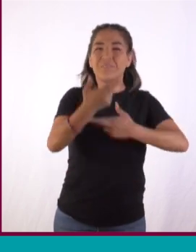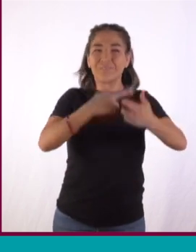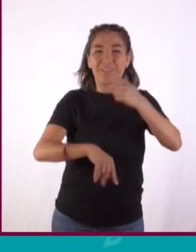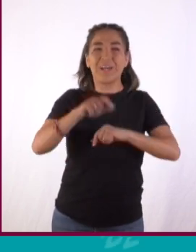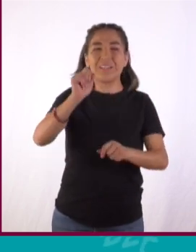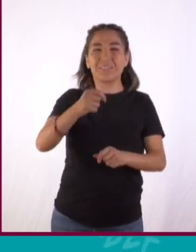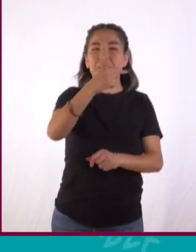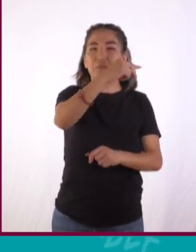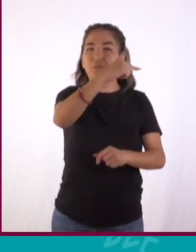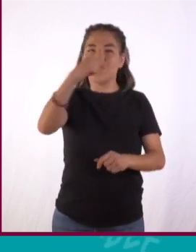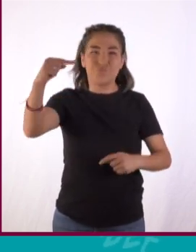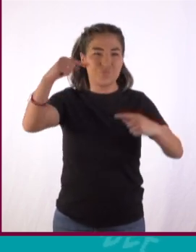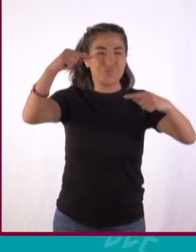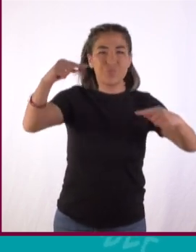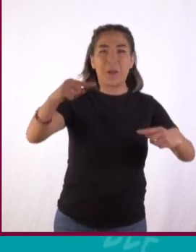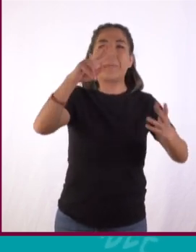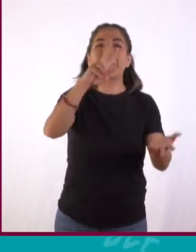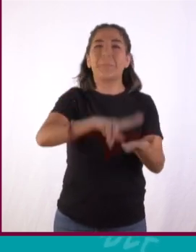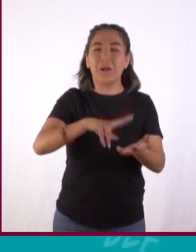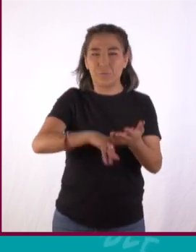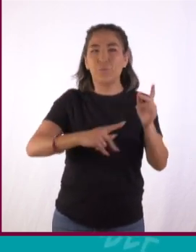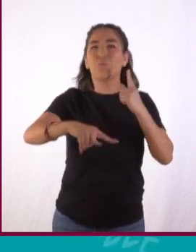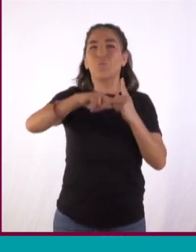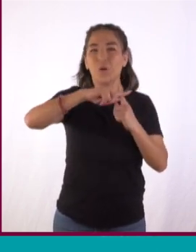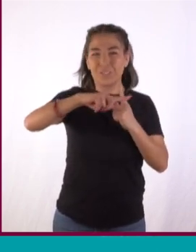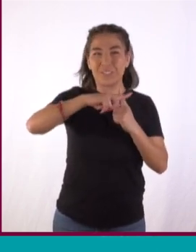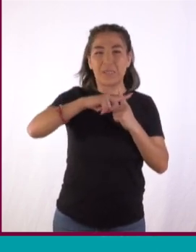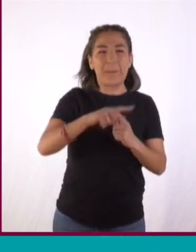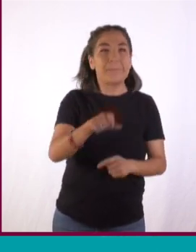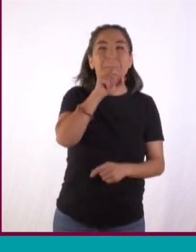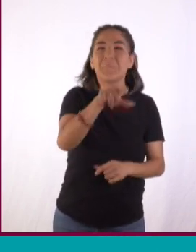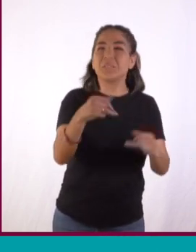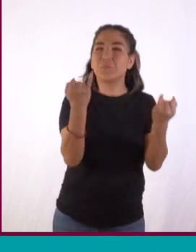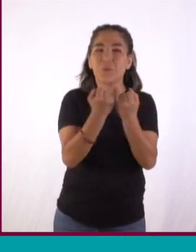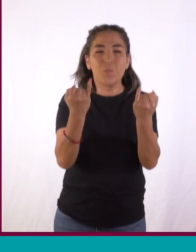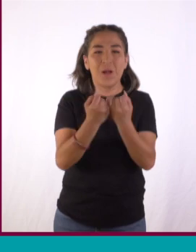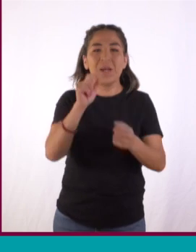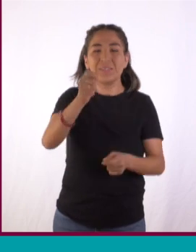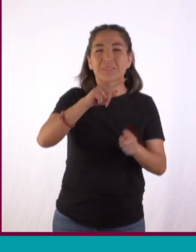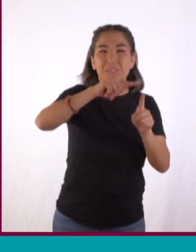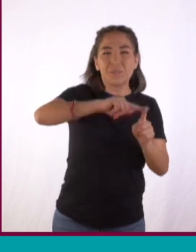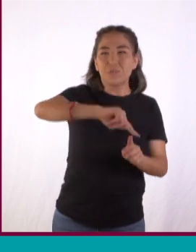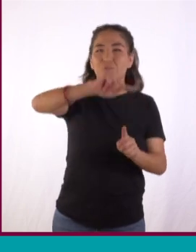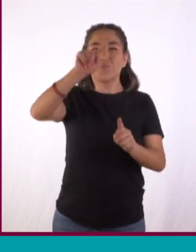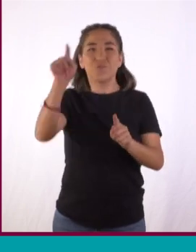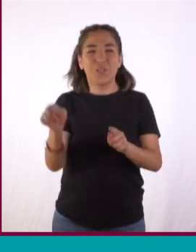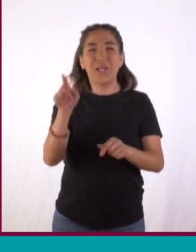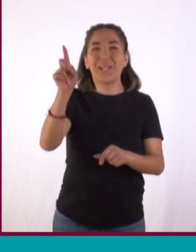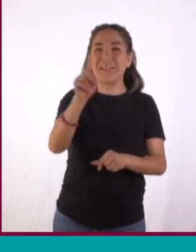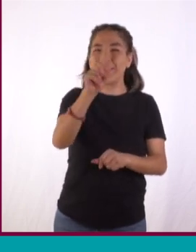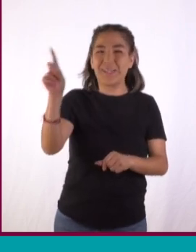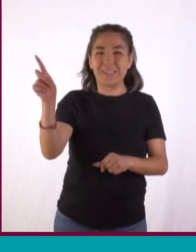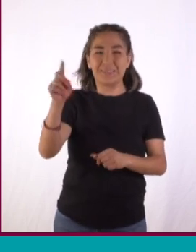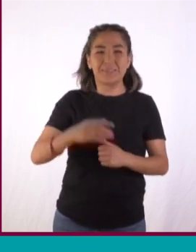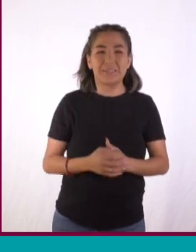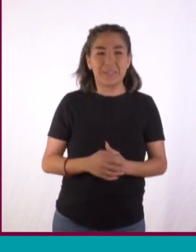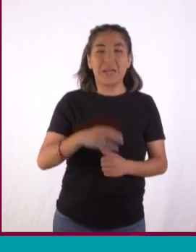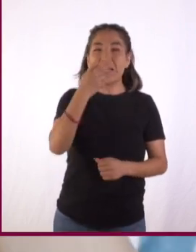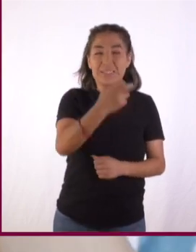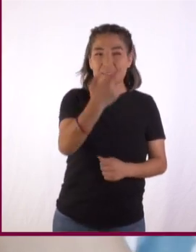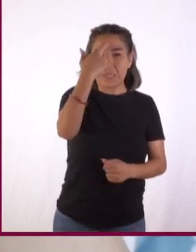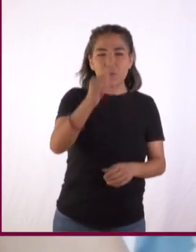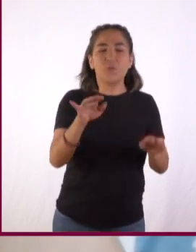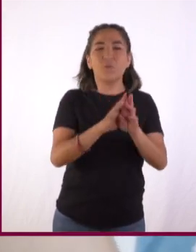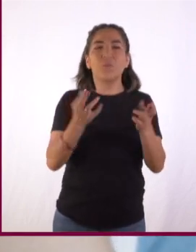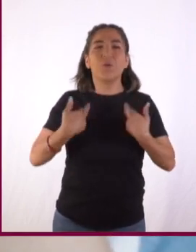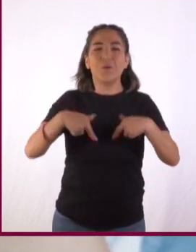la saturación magnética, volveremos a tener valores positivos, mismo que vemos con la curva de la extrema derecha.